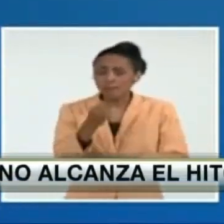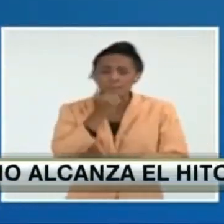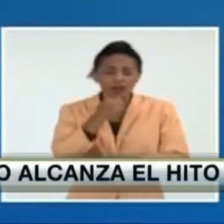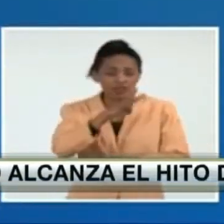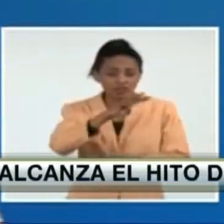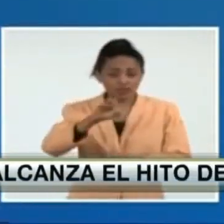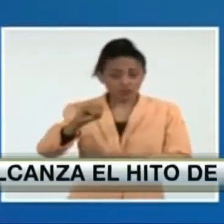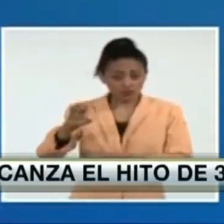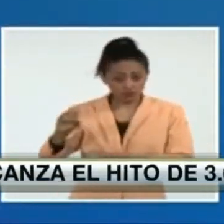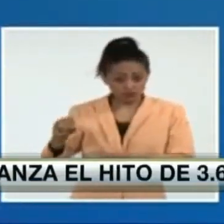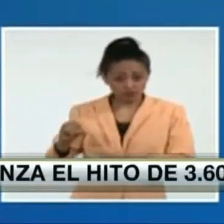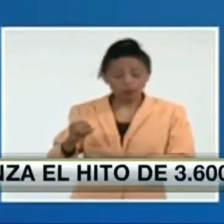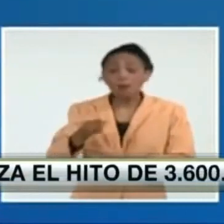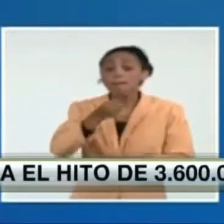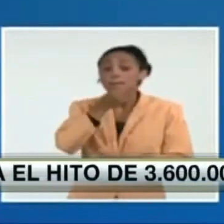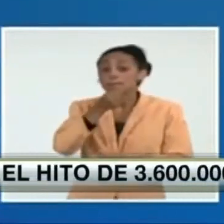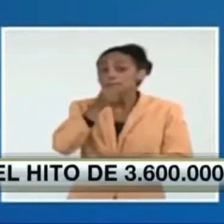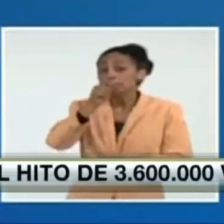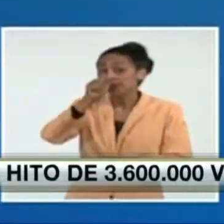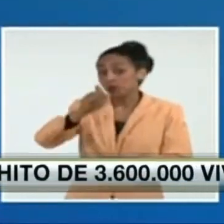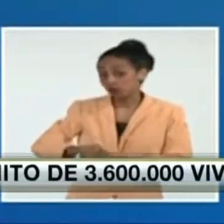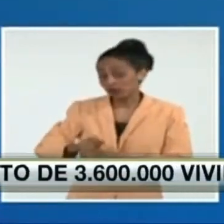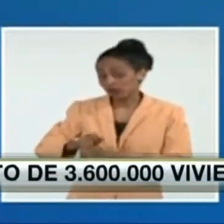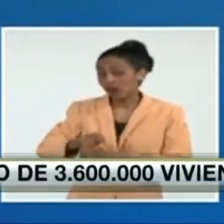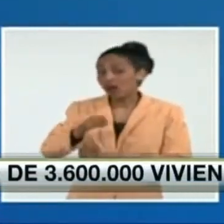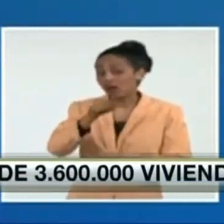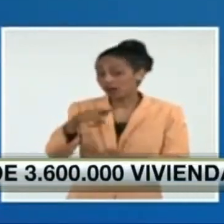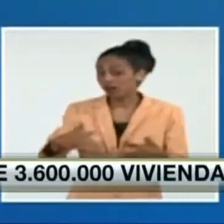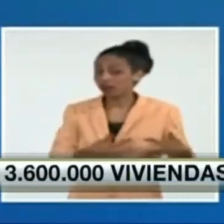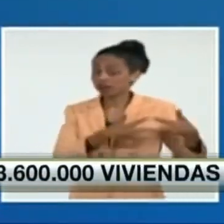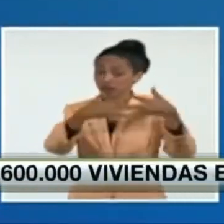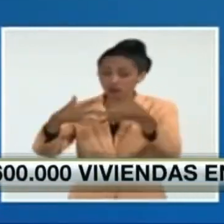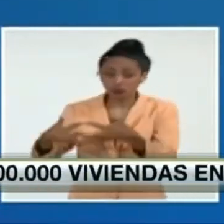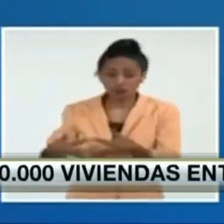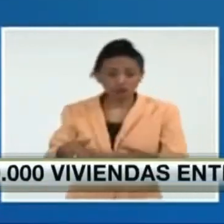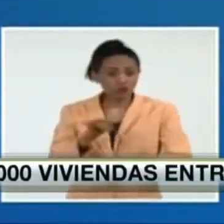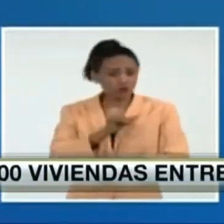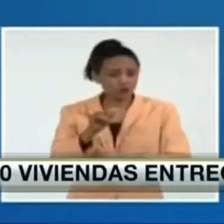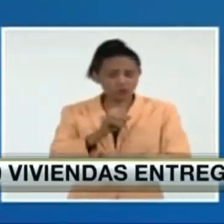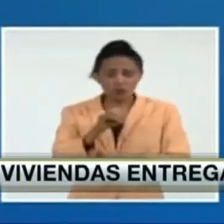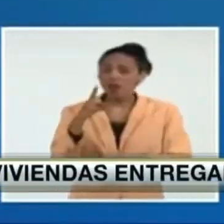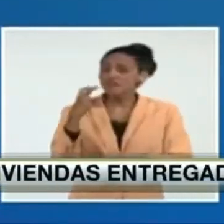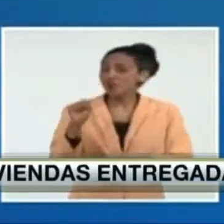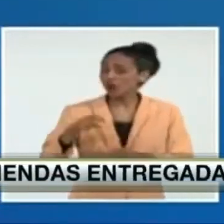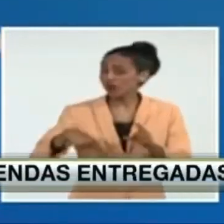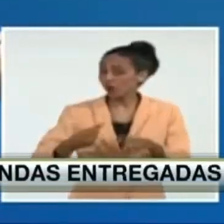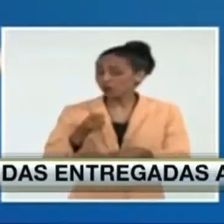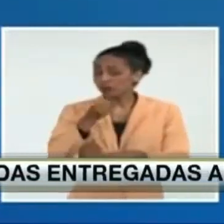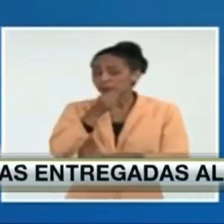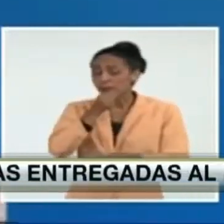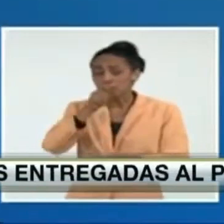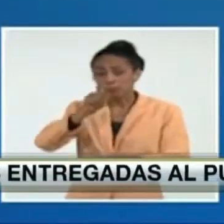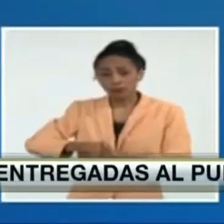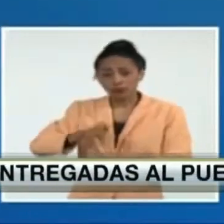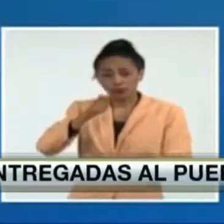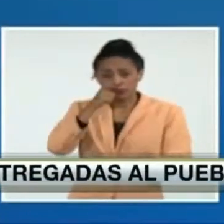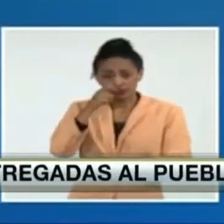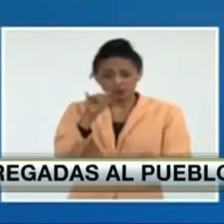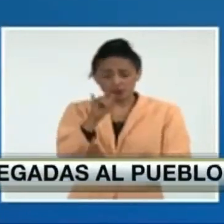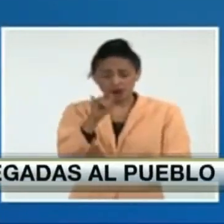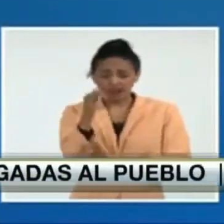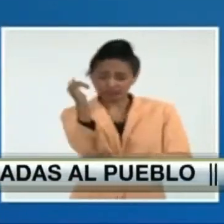periodistas que sufrieron lesiones o violencia cuando cubrían las